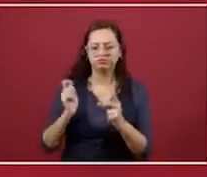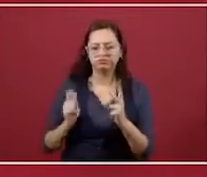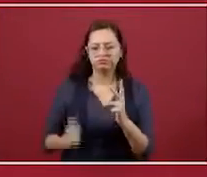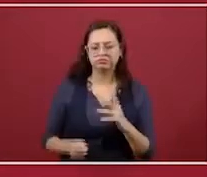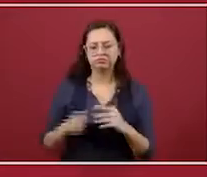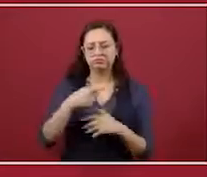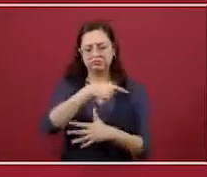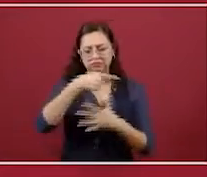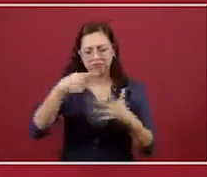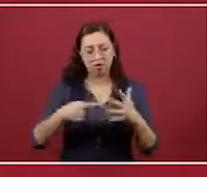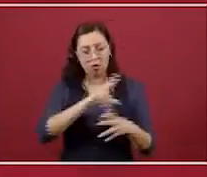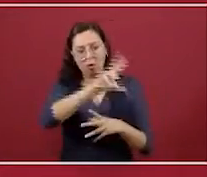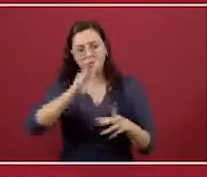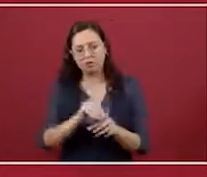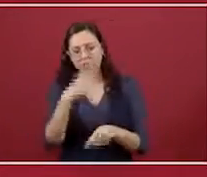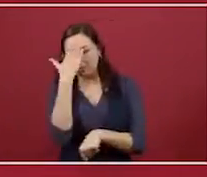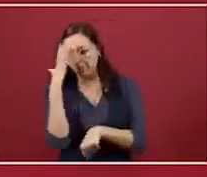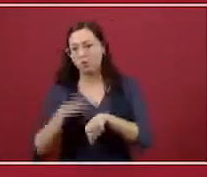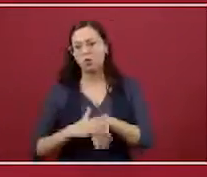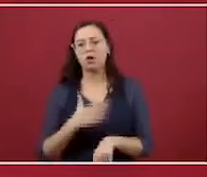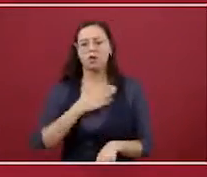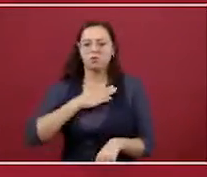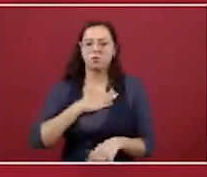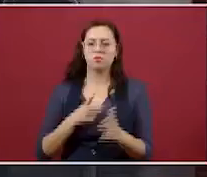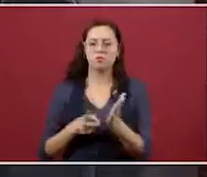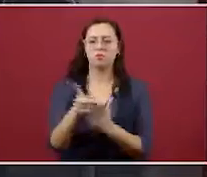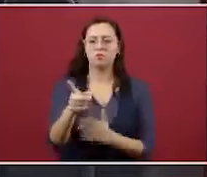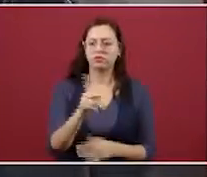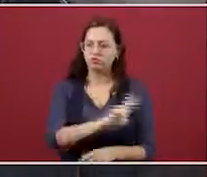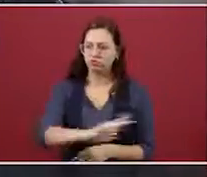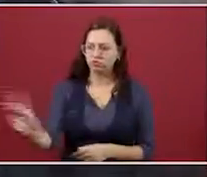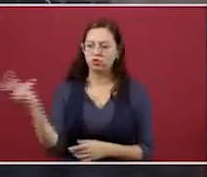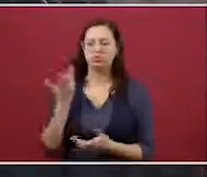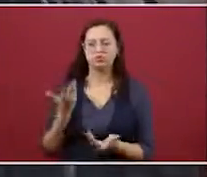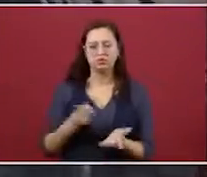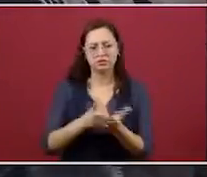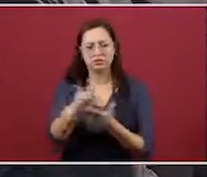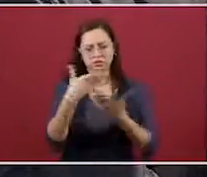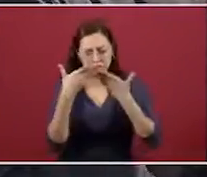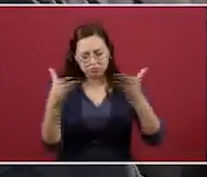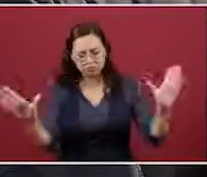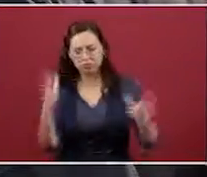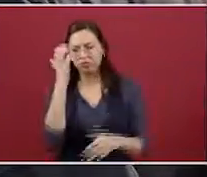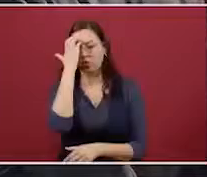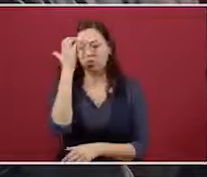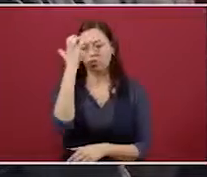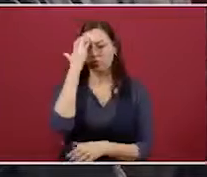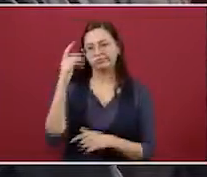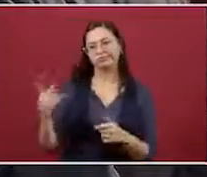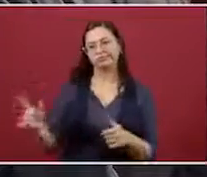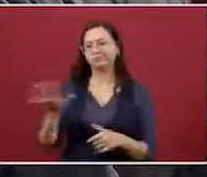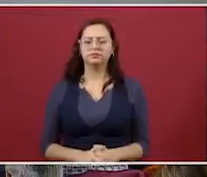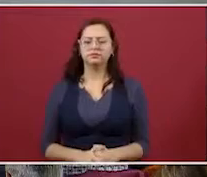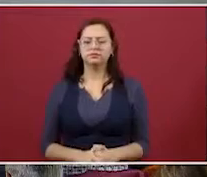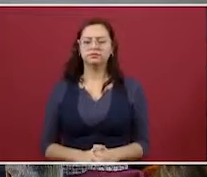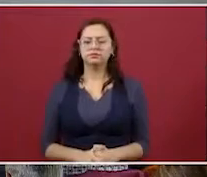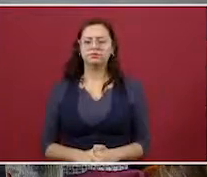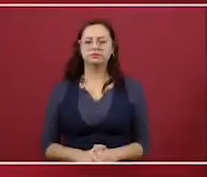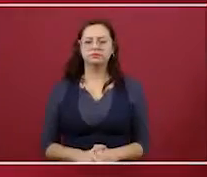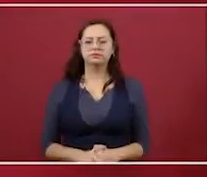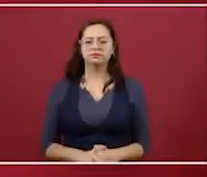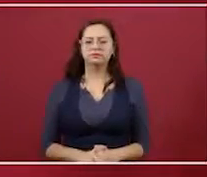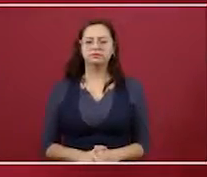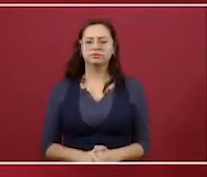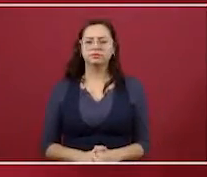de tello que a partir de la próxima semana los expedientes estarán abiertos en el archivo general de la nación el director de este archivo